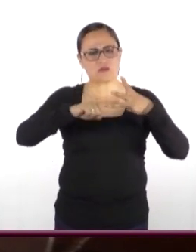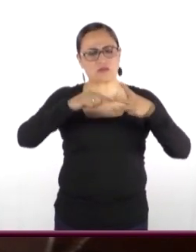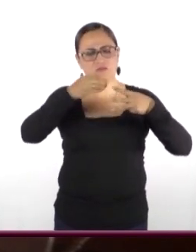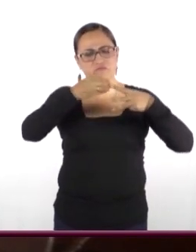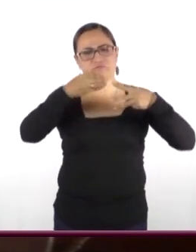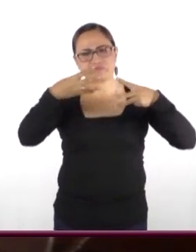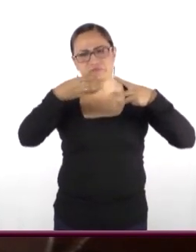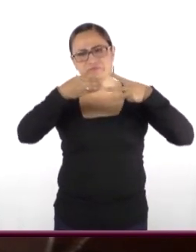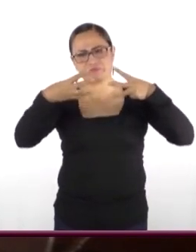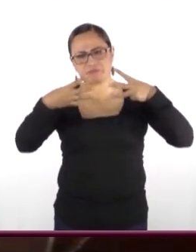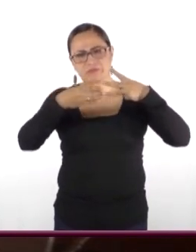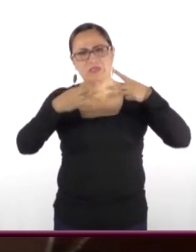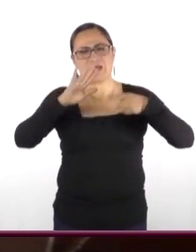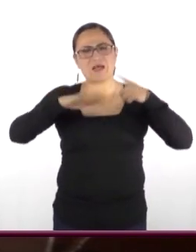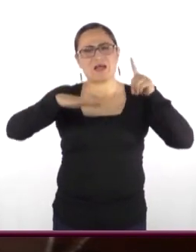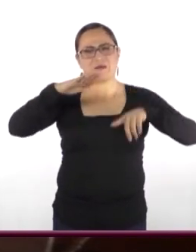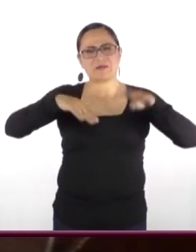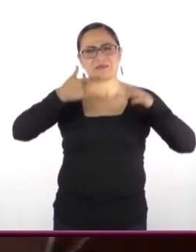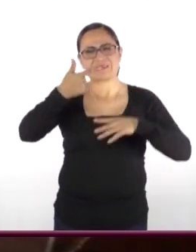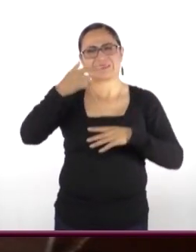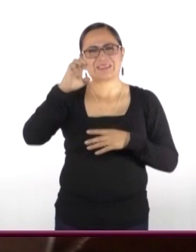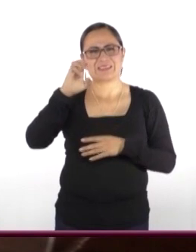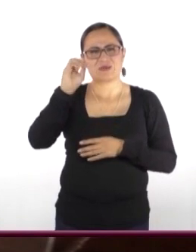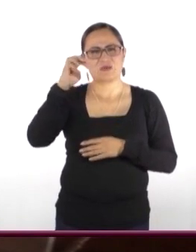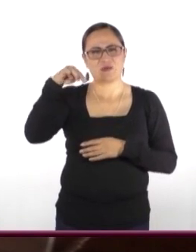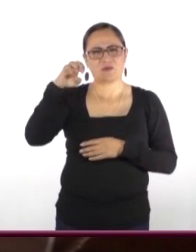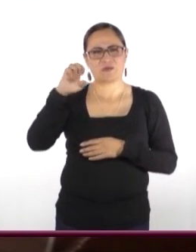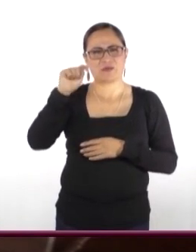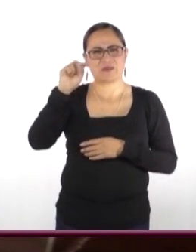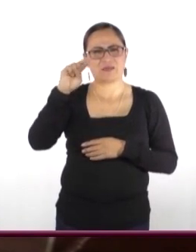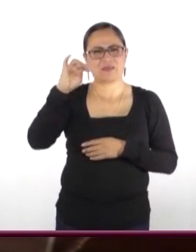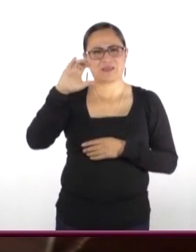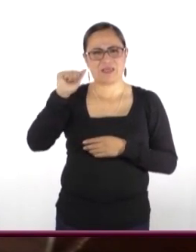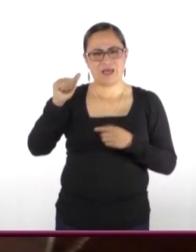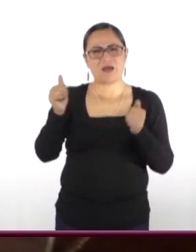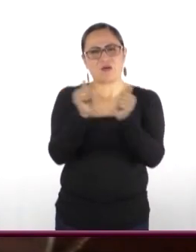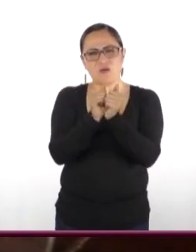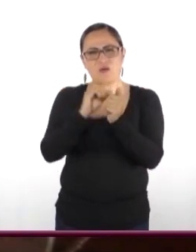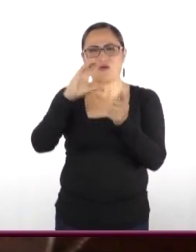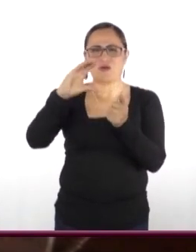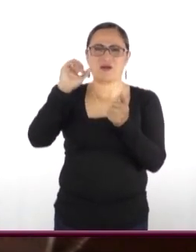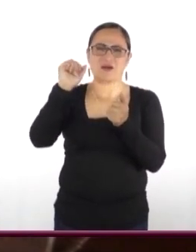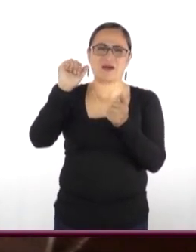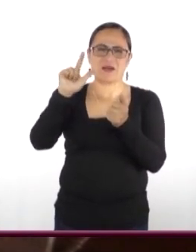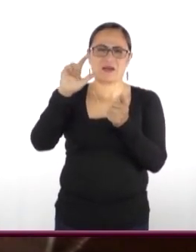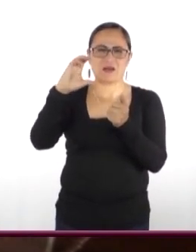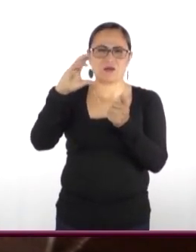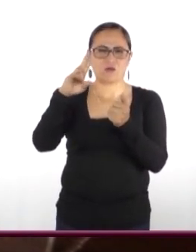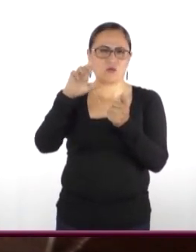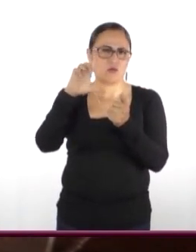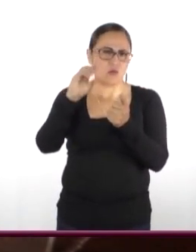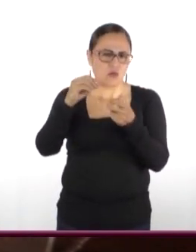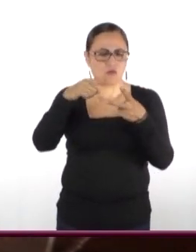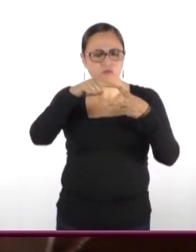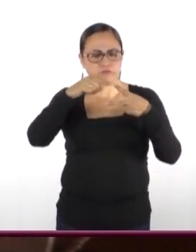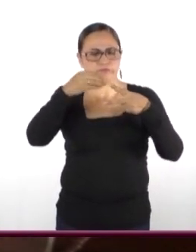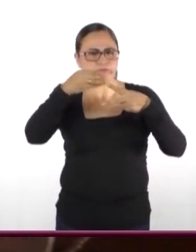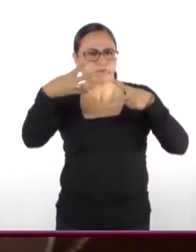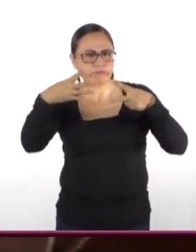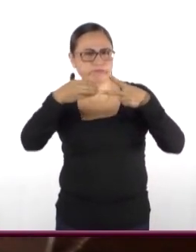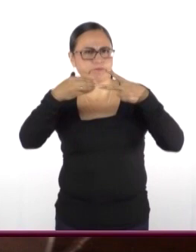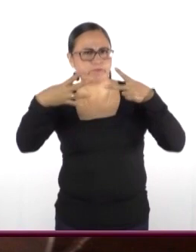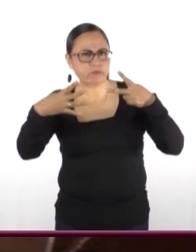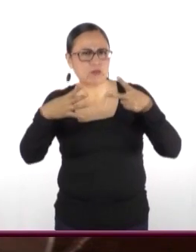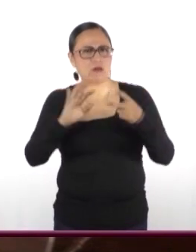una se ha ido derivando de la otra, ¿verdad? A veces es la geometría la que va nutriendo el cálculo y a veces es el cálculo el que